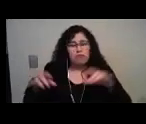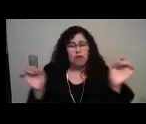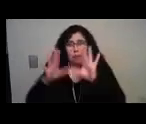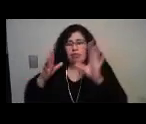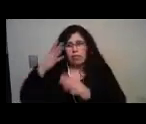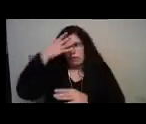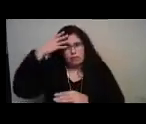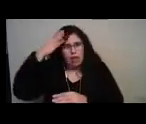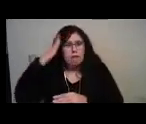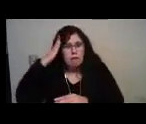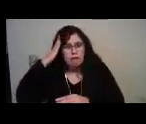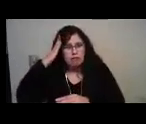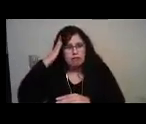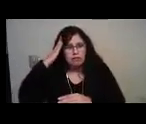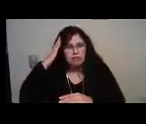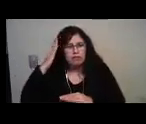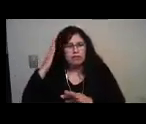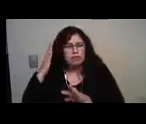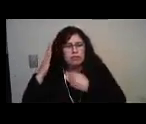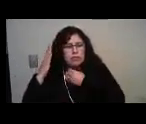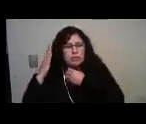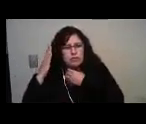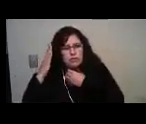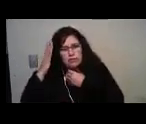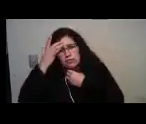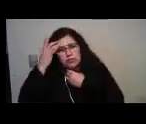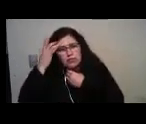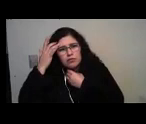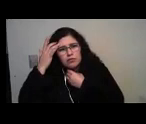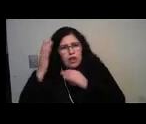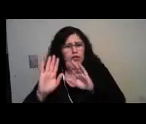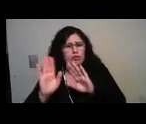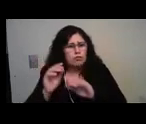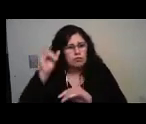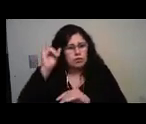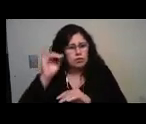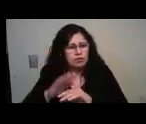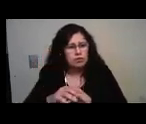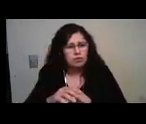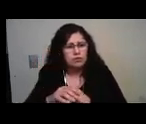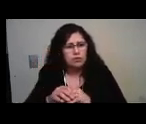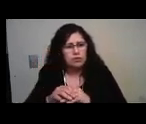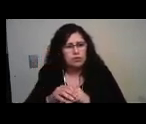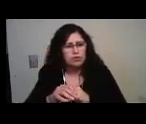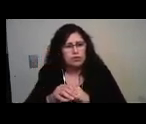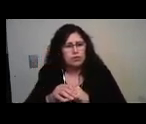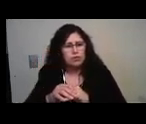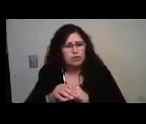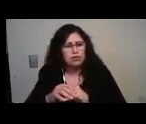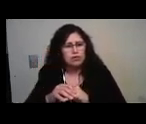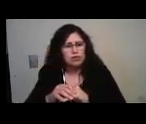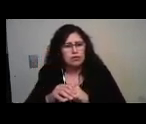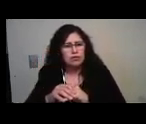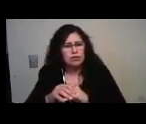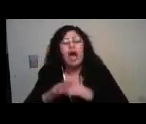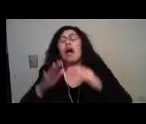de su vida ya pueden haber escuchado a alguien relatar algo de este tipo, ya, y que en definitiva corresponde a las primeras